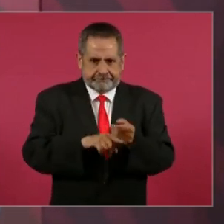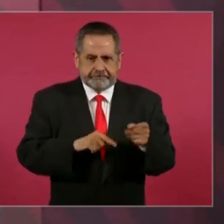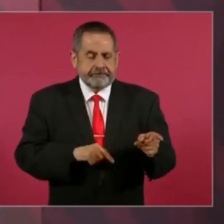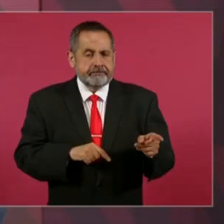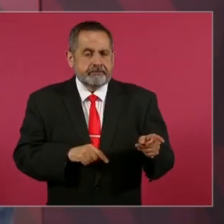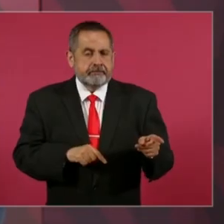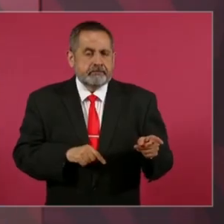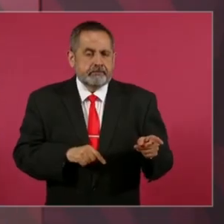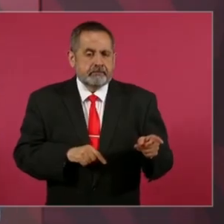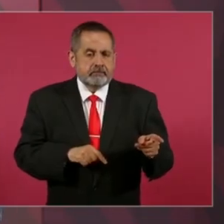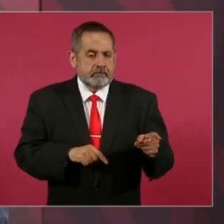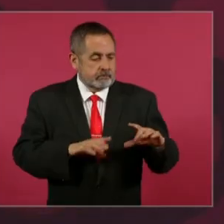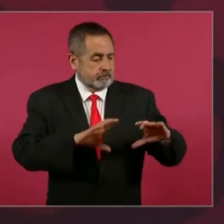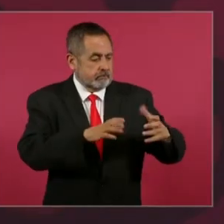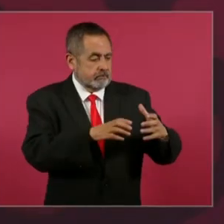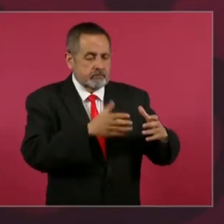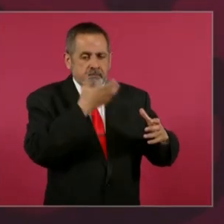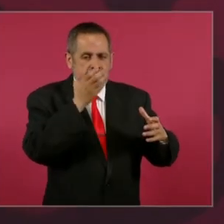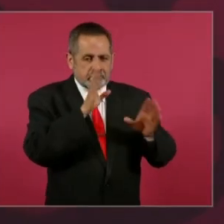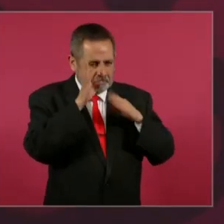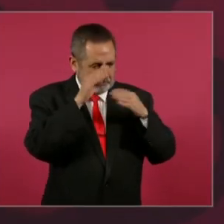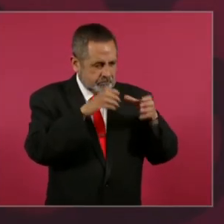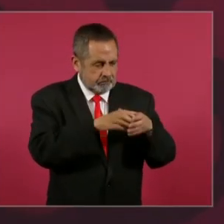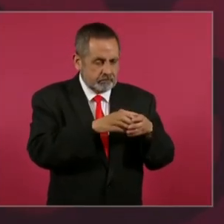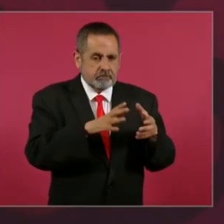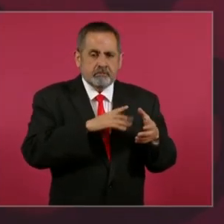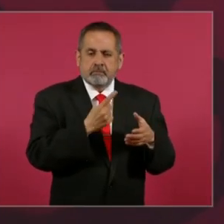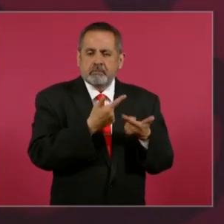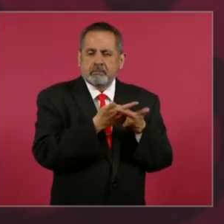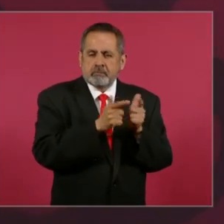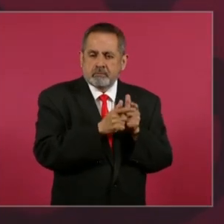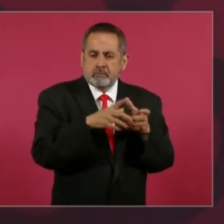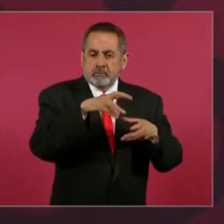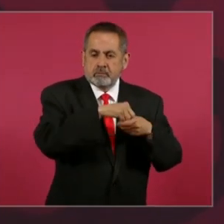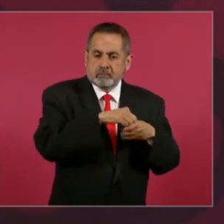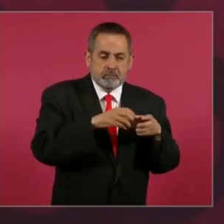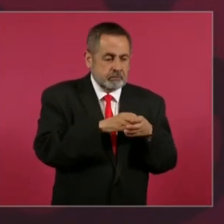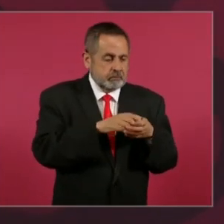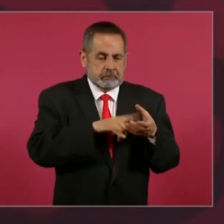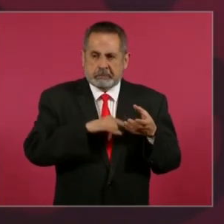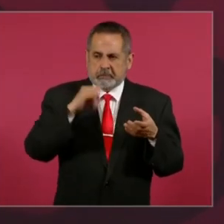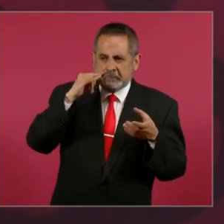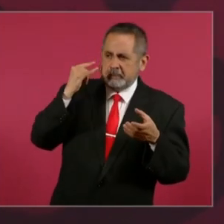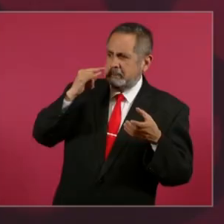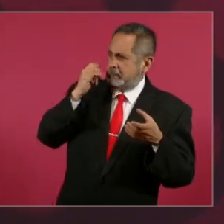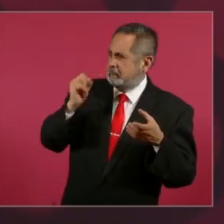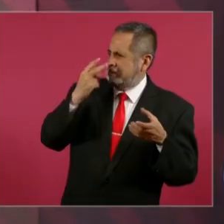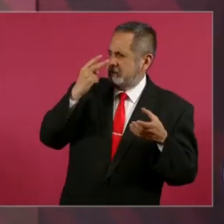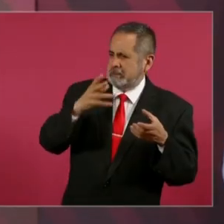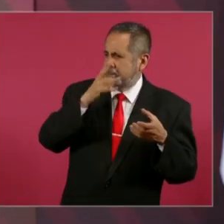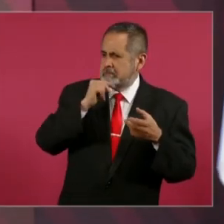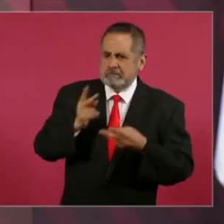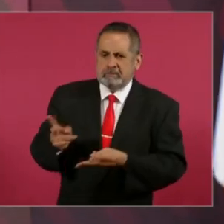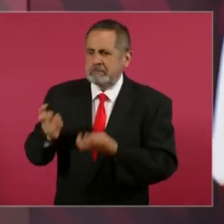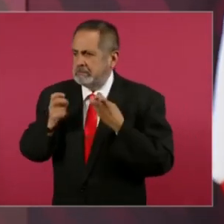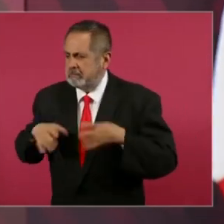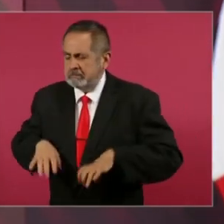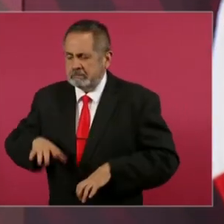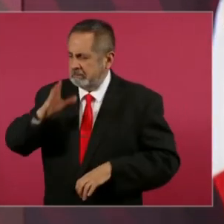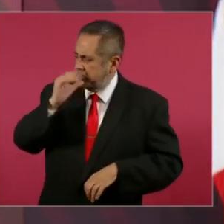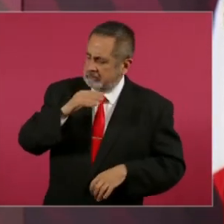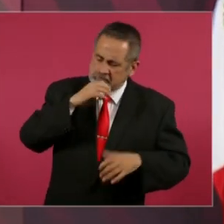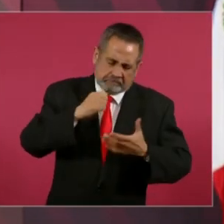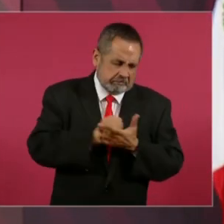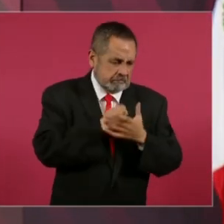hay en el bloque conservador un grupo ofendido porque ya no puede robar.